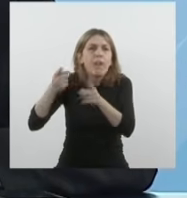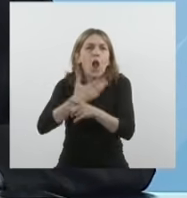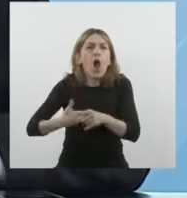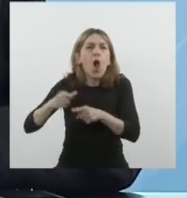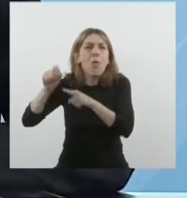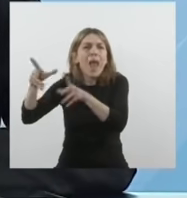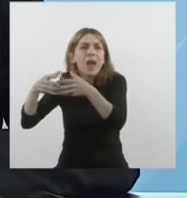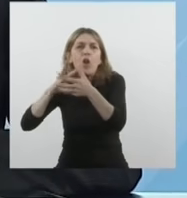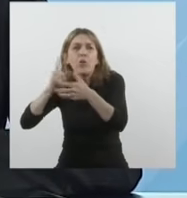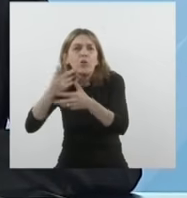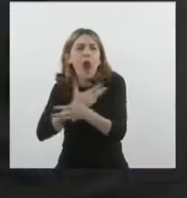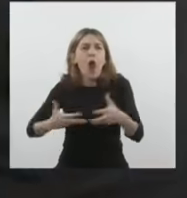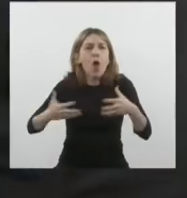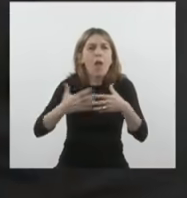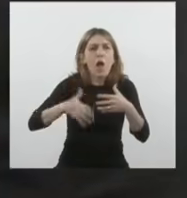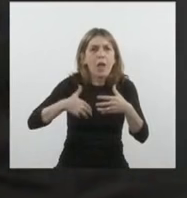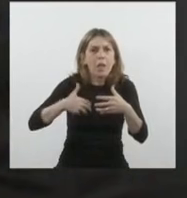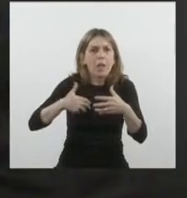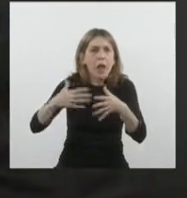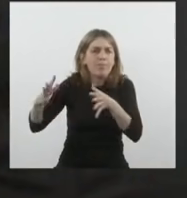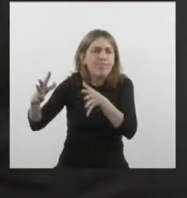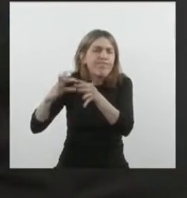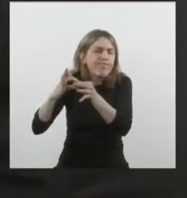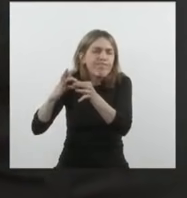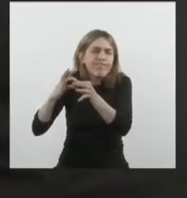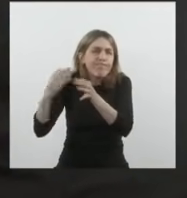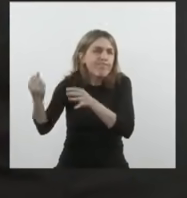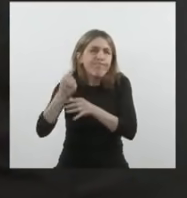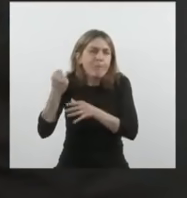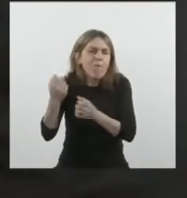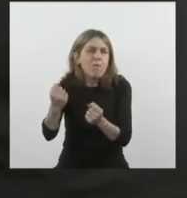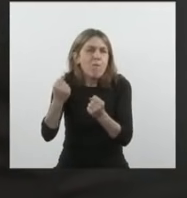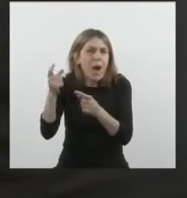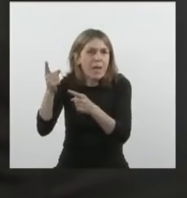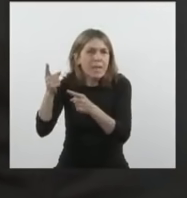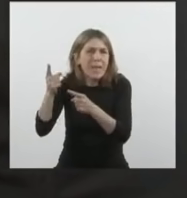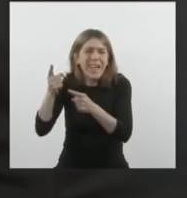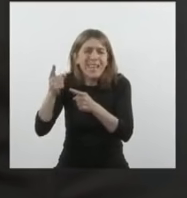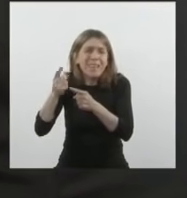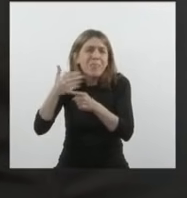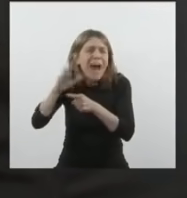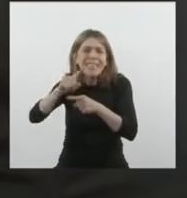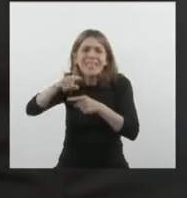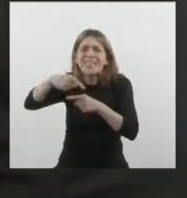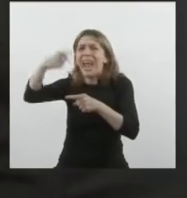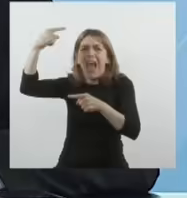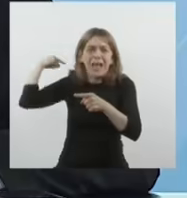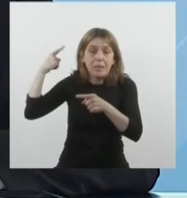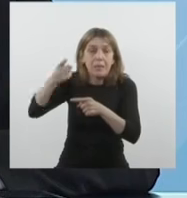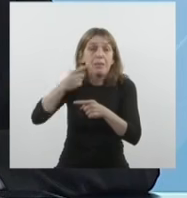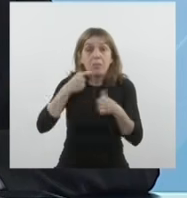del gobierno argentino se profundicen y se afiancen mejor que nunca y en